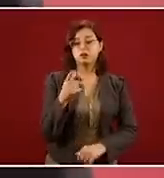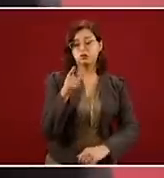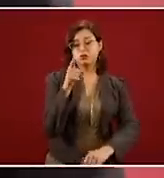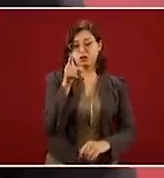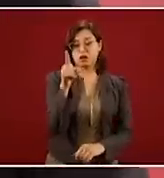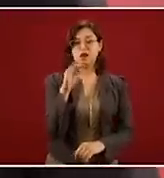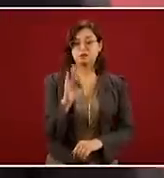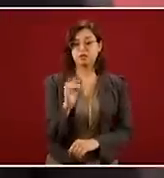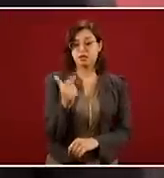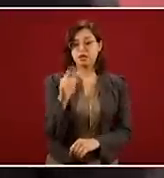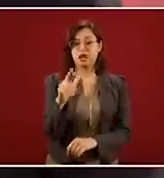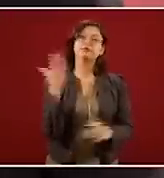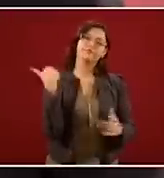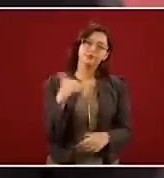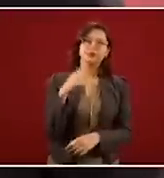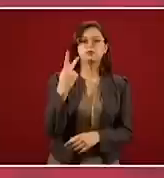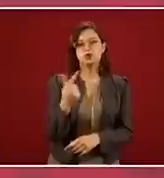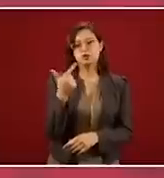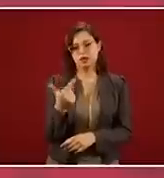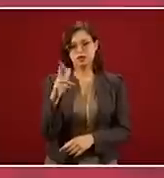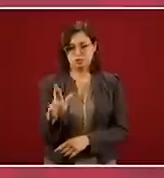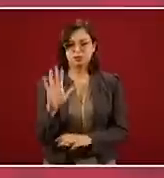Fiscalía, bueno, antes Procuraduría,